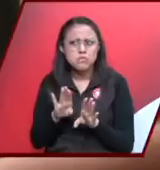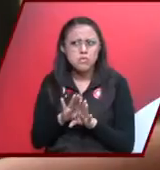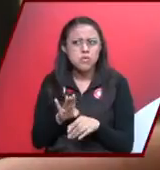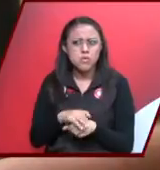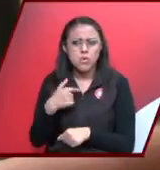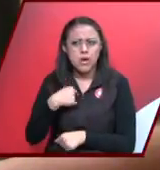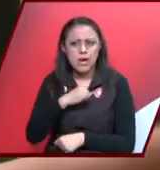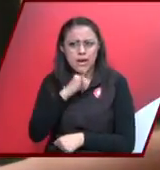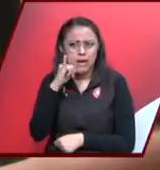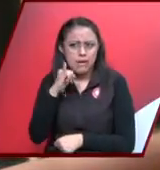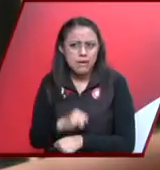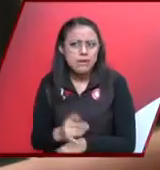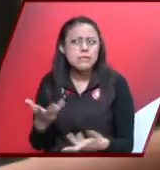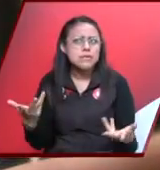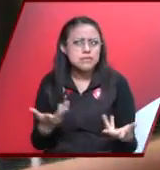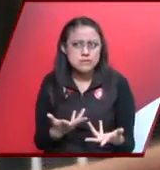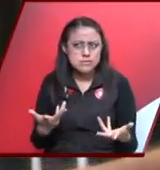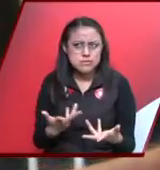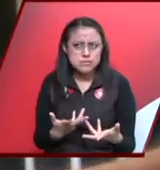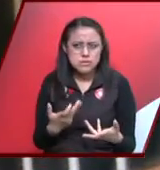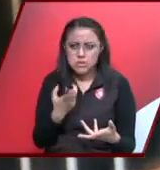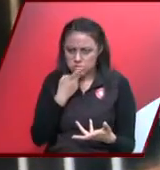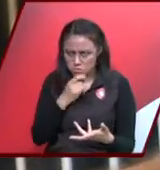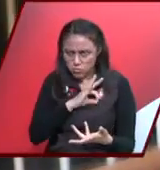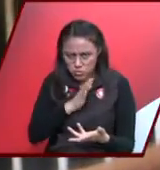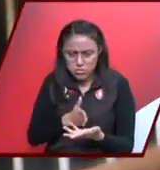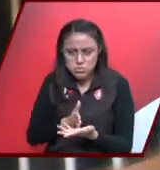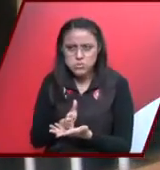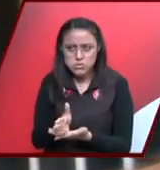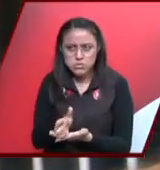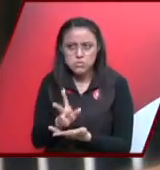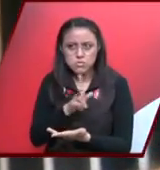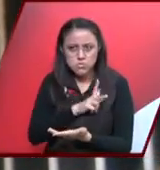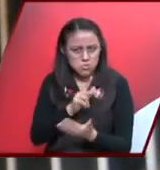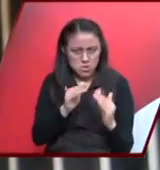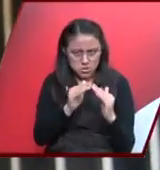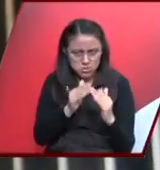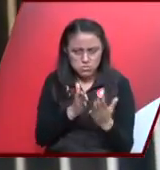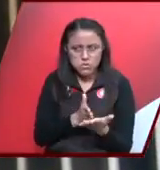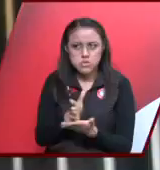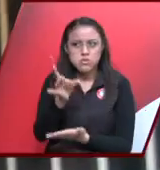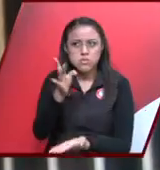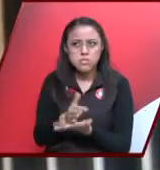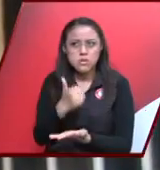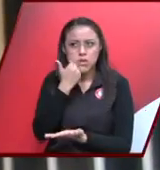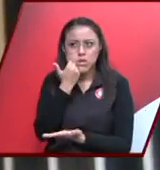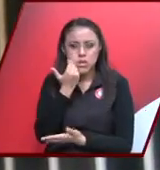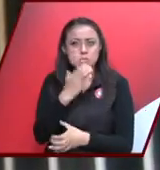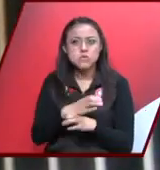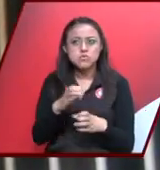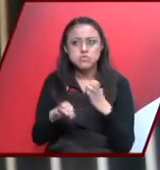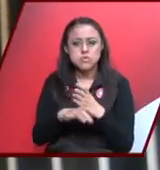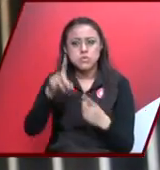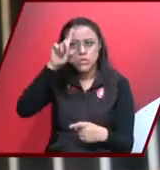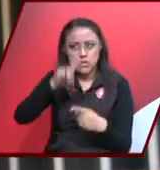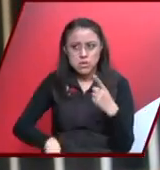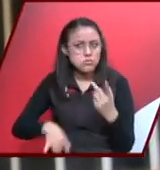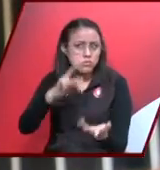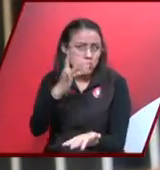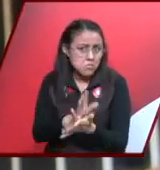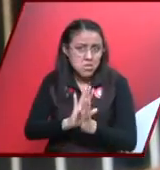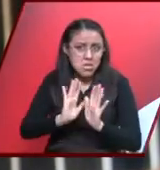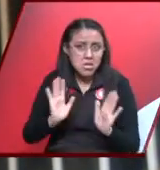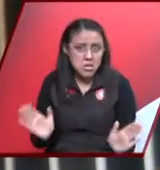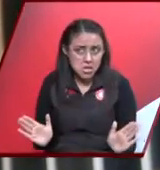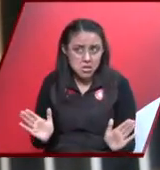nunca le he negado la entrada a mi casa ni nada. Nada más quiero que me desocupe. Nada más, eso es lo